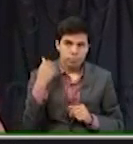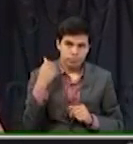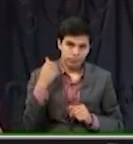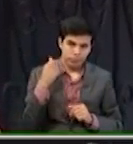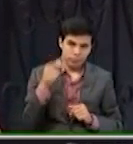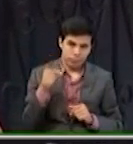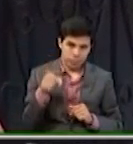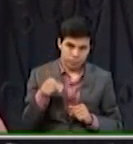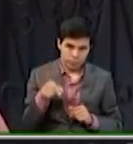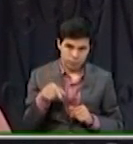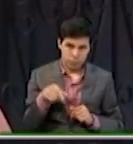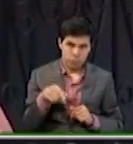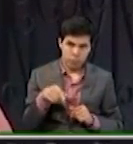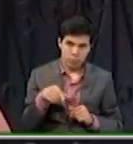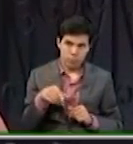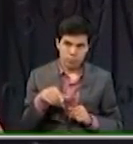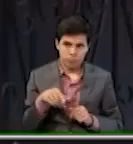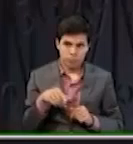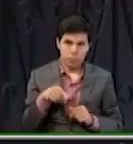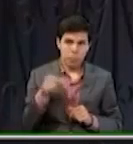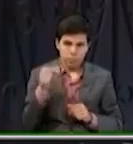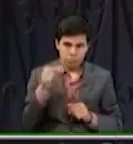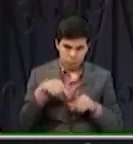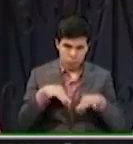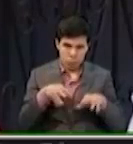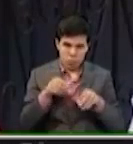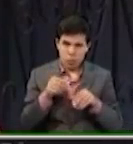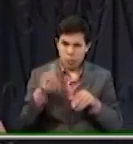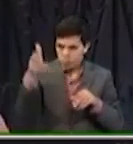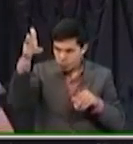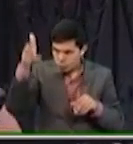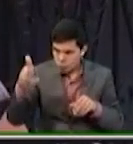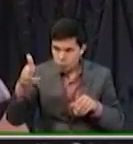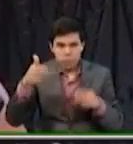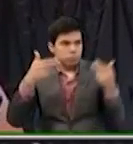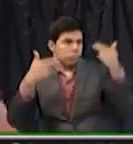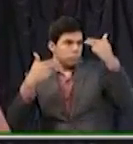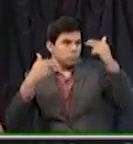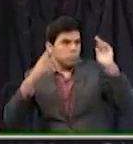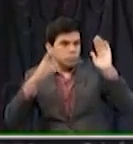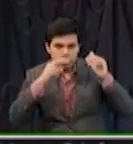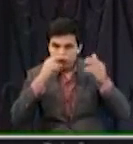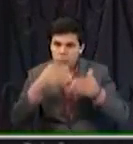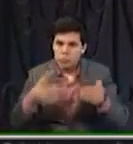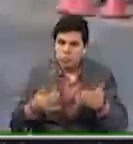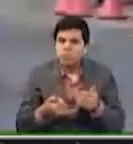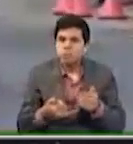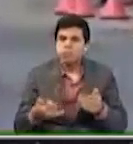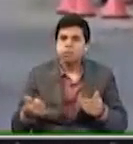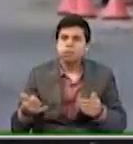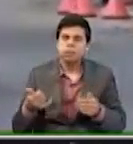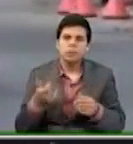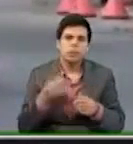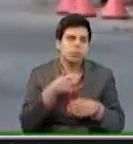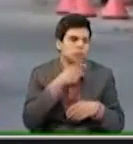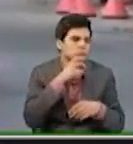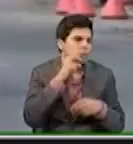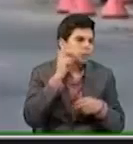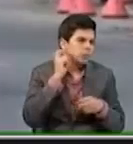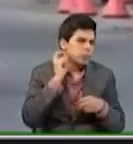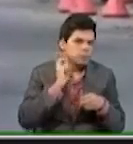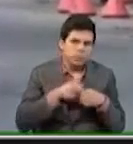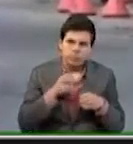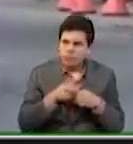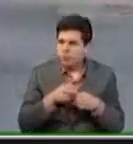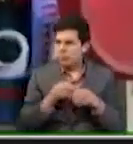robo. Llegaron, nos encañonaron, había niños. Esto fue muy,